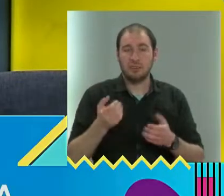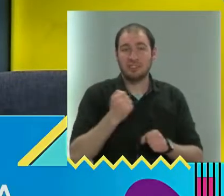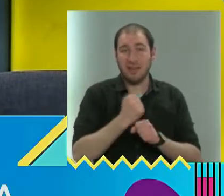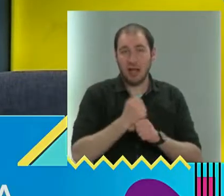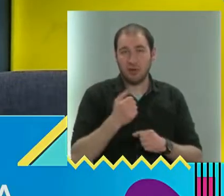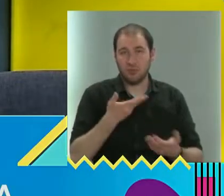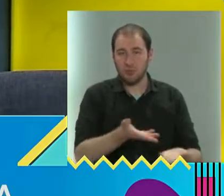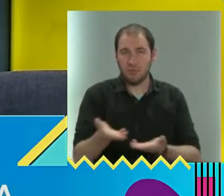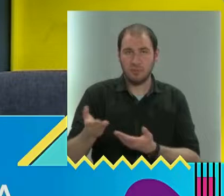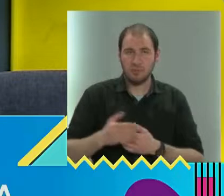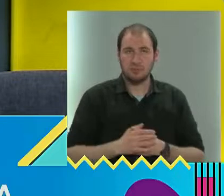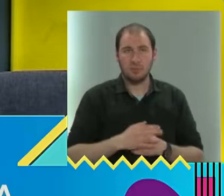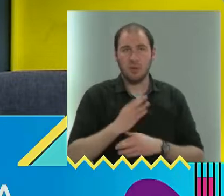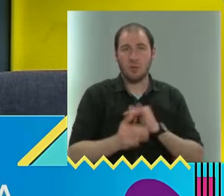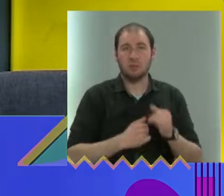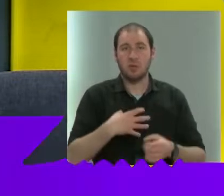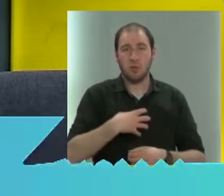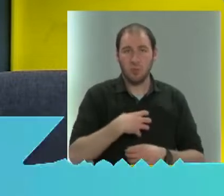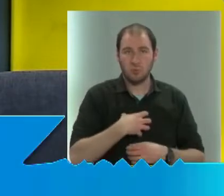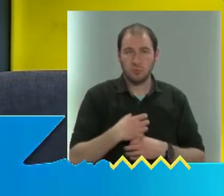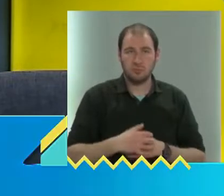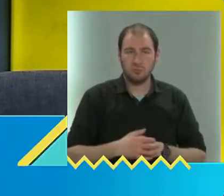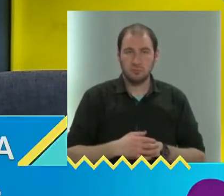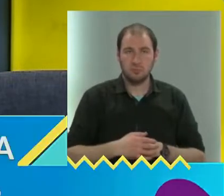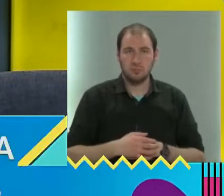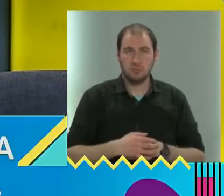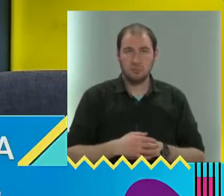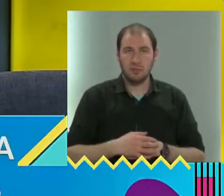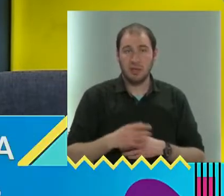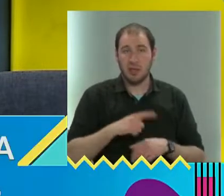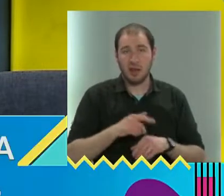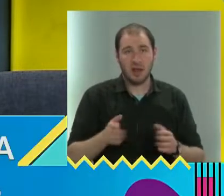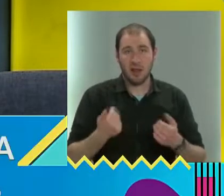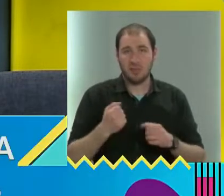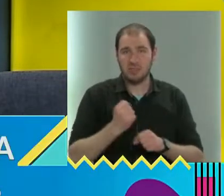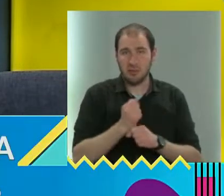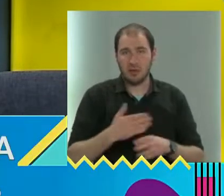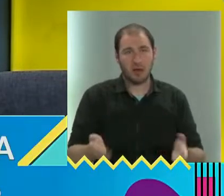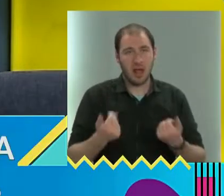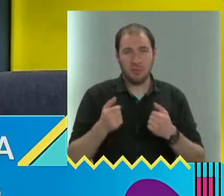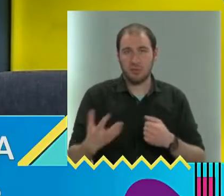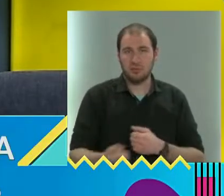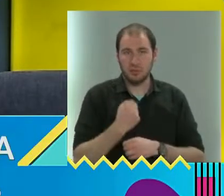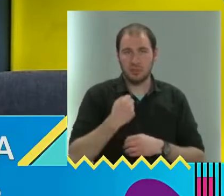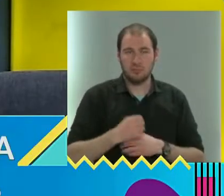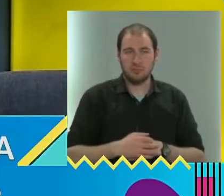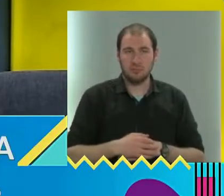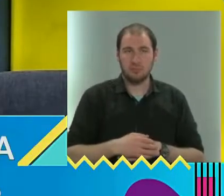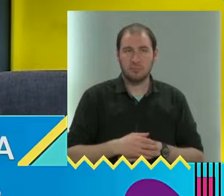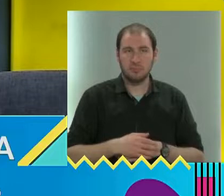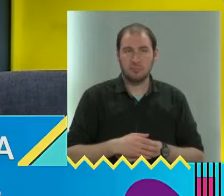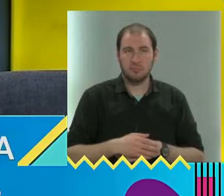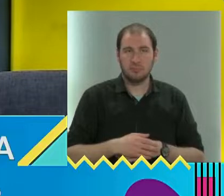oficios que plantea cursos de rápida inserción y salida laboral